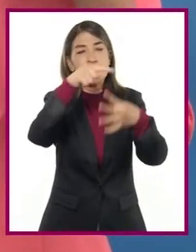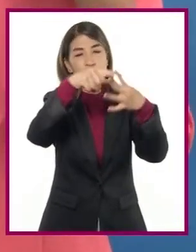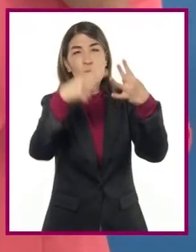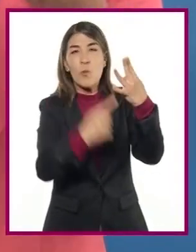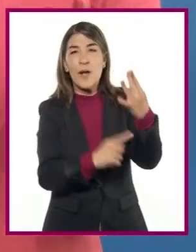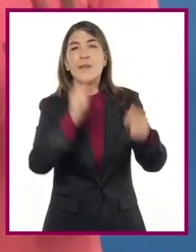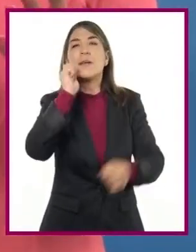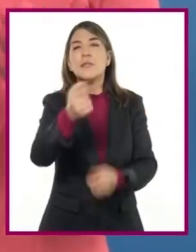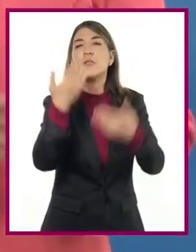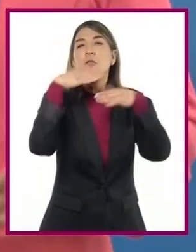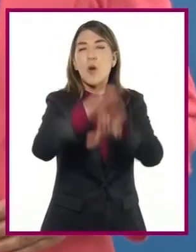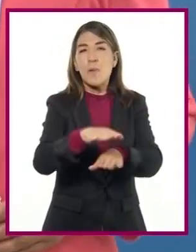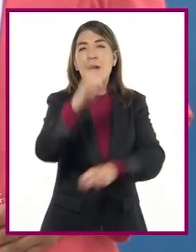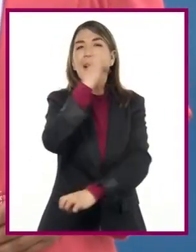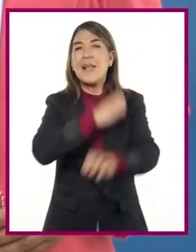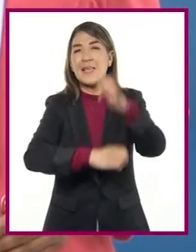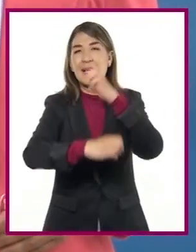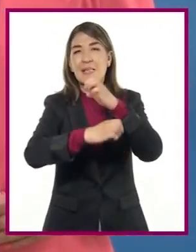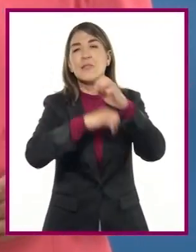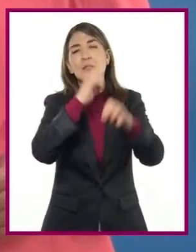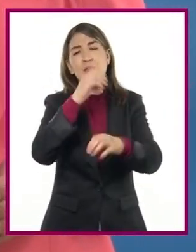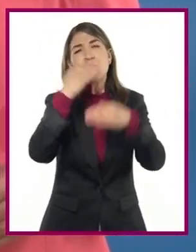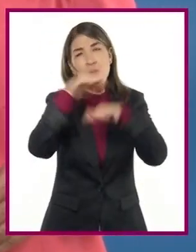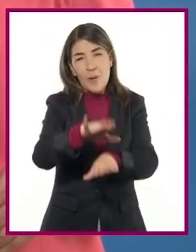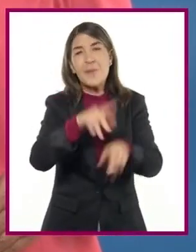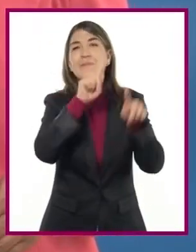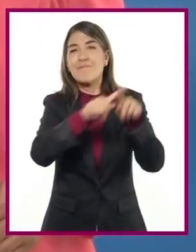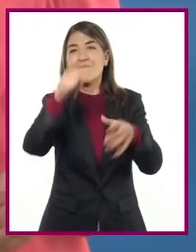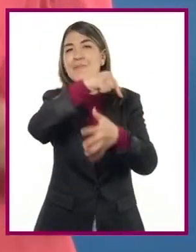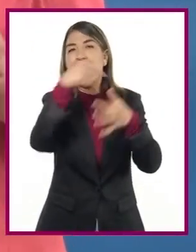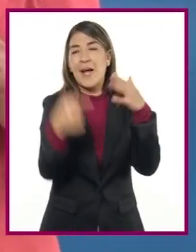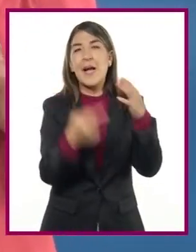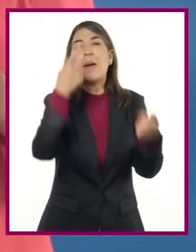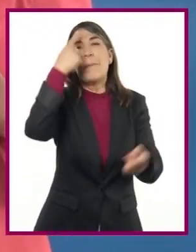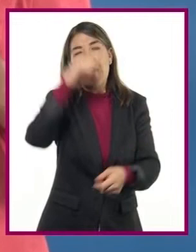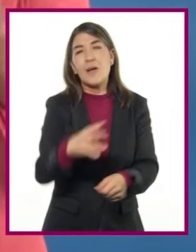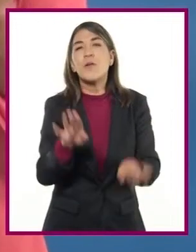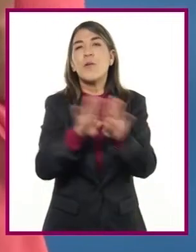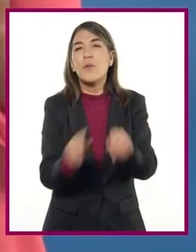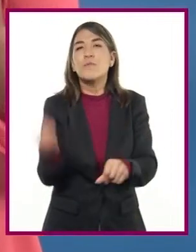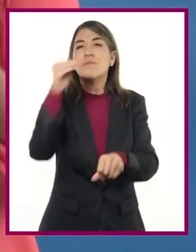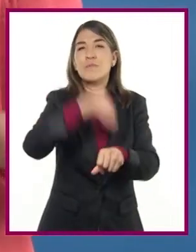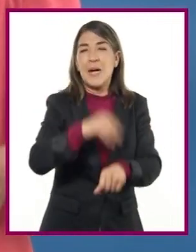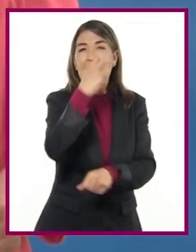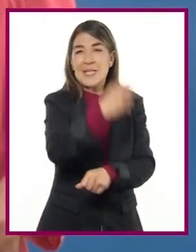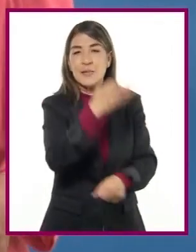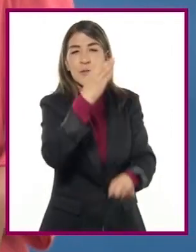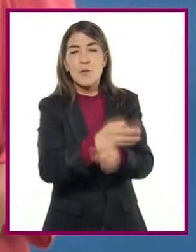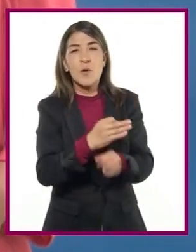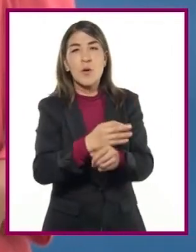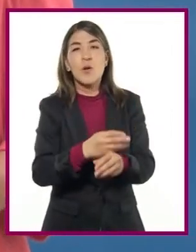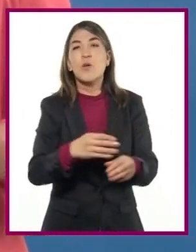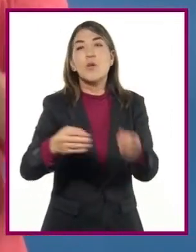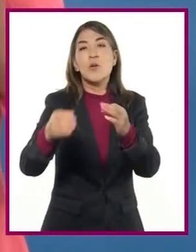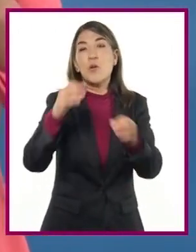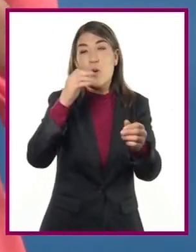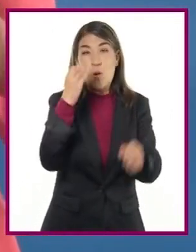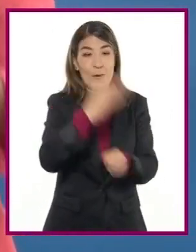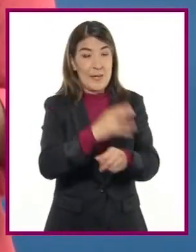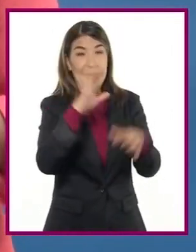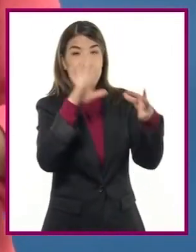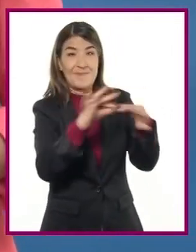puntos sobre los elementos que se espera tenga una persona al aplicar este principio, ya que en conjunto con la